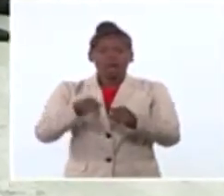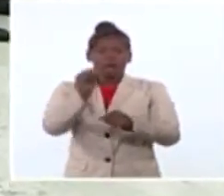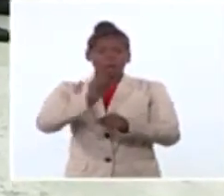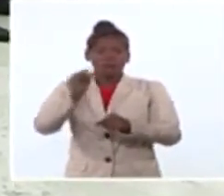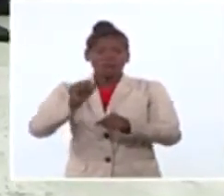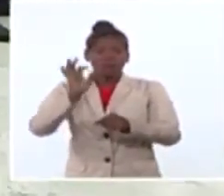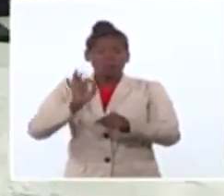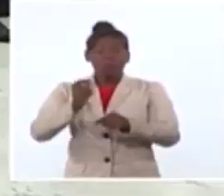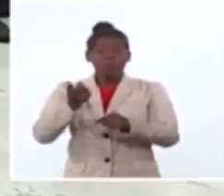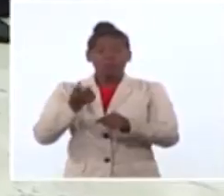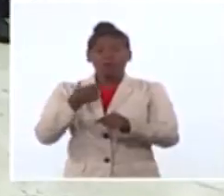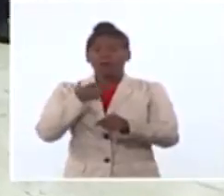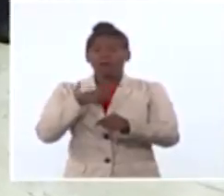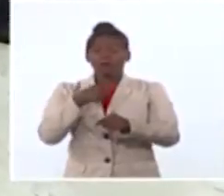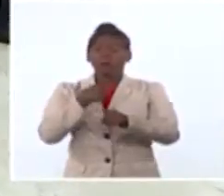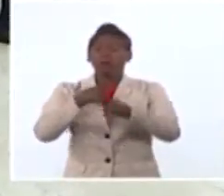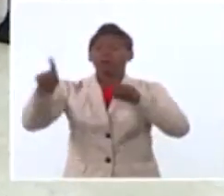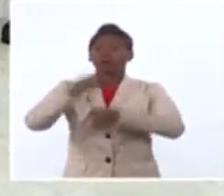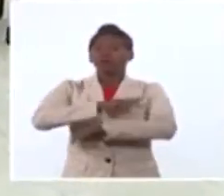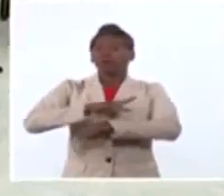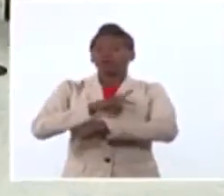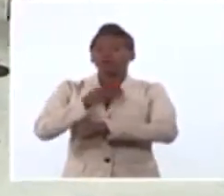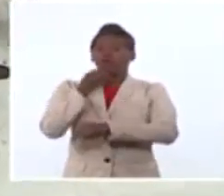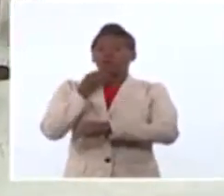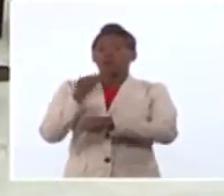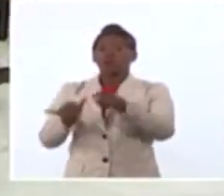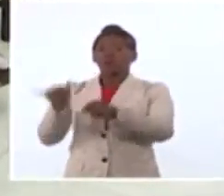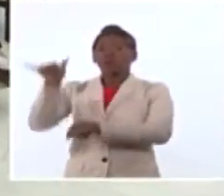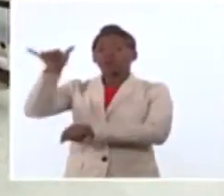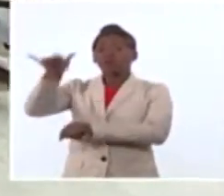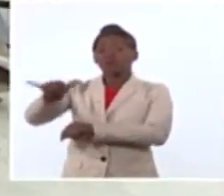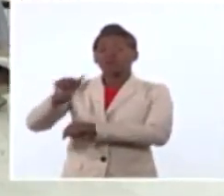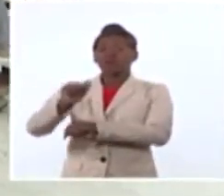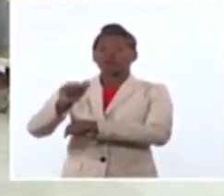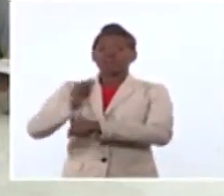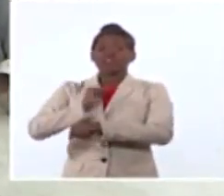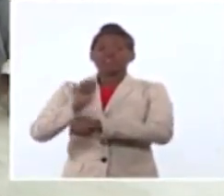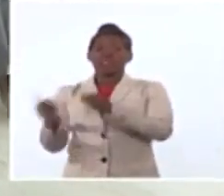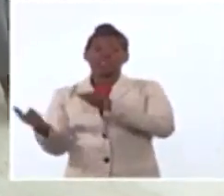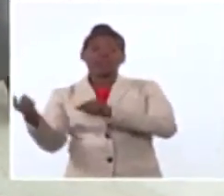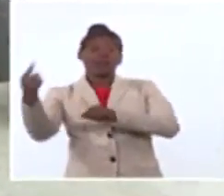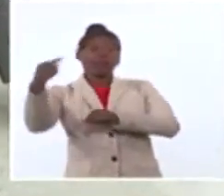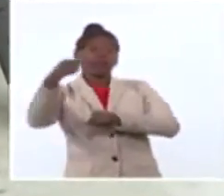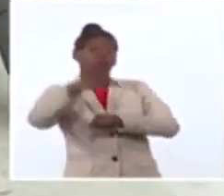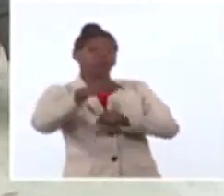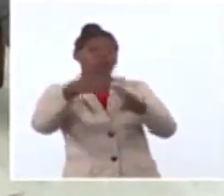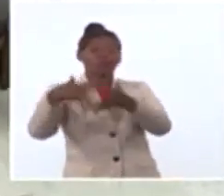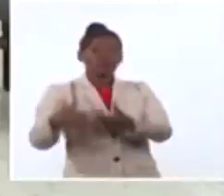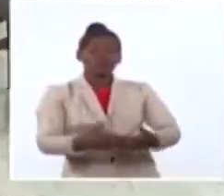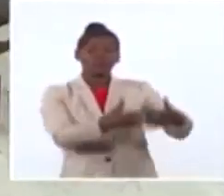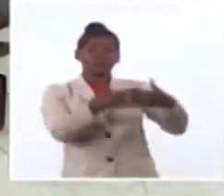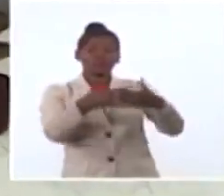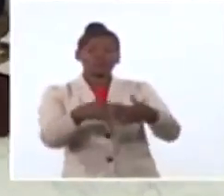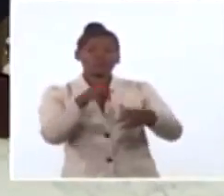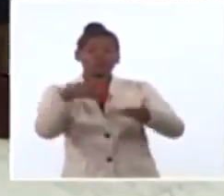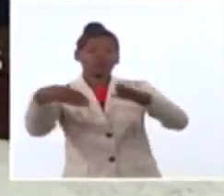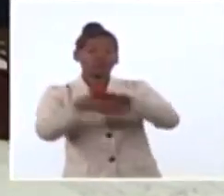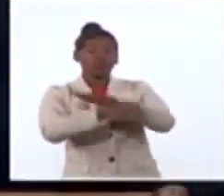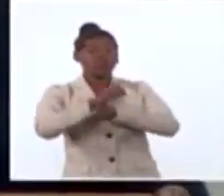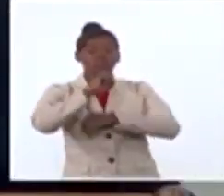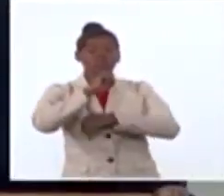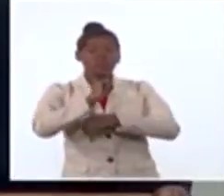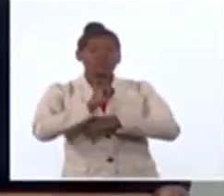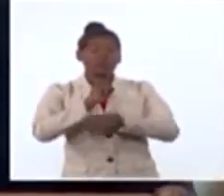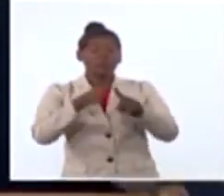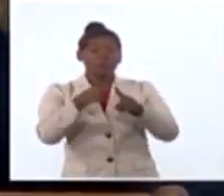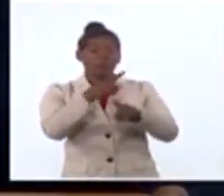críticas para países hermanos, por donde los cubanos que salen de Cuba de manera totalmente regular, con